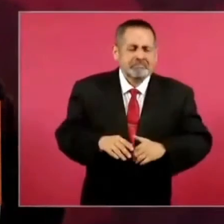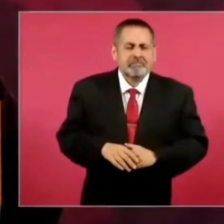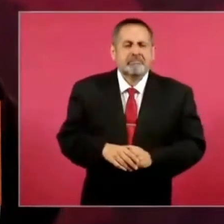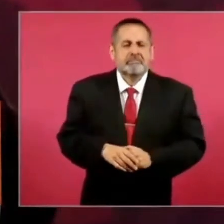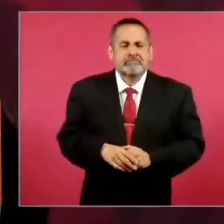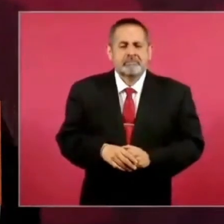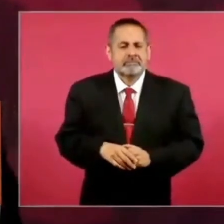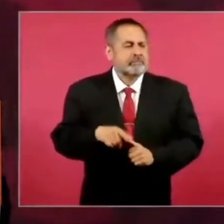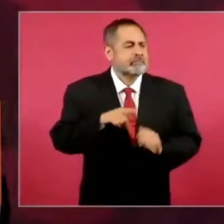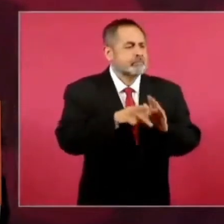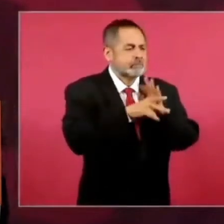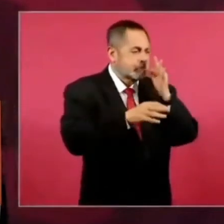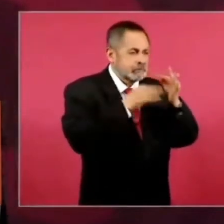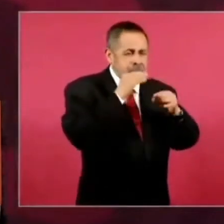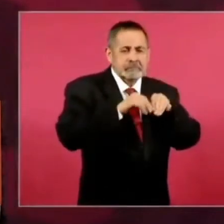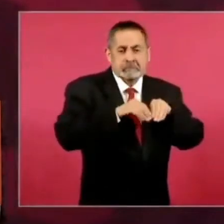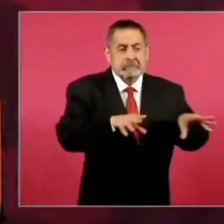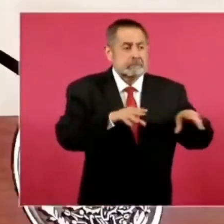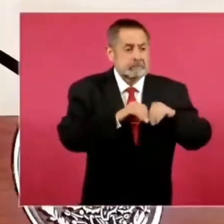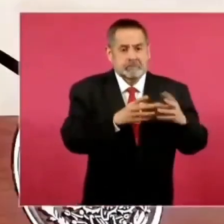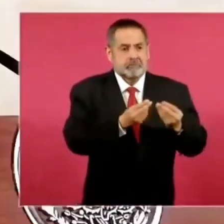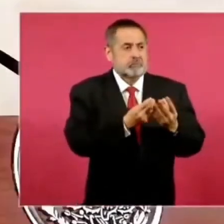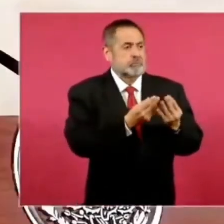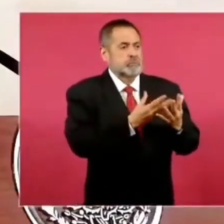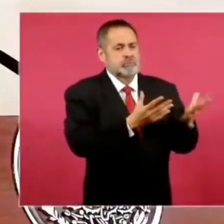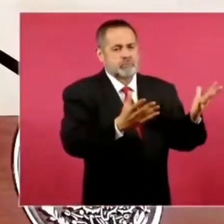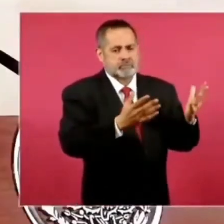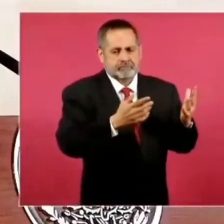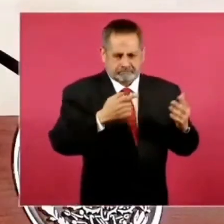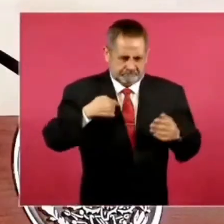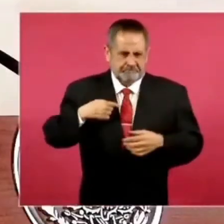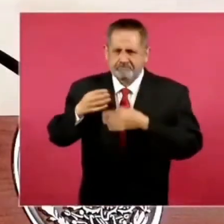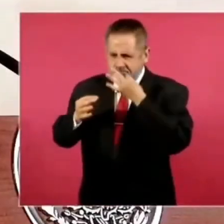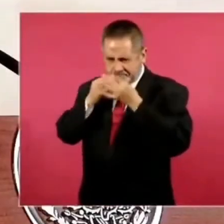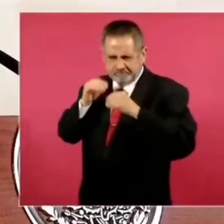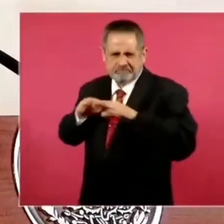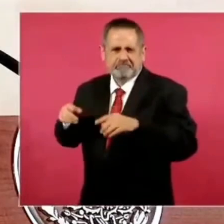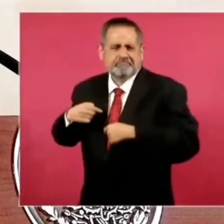en los medios, pero también